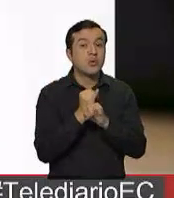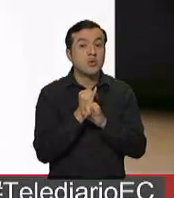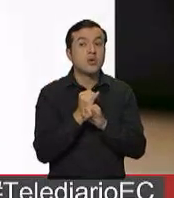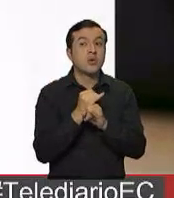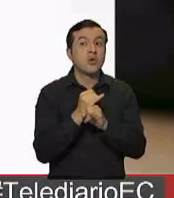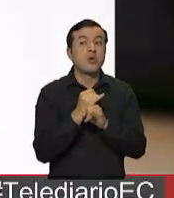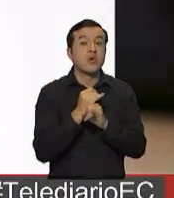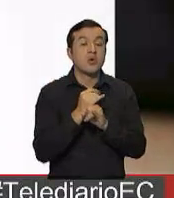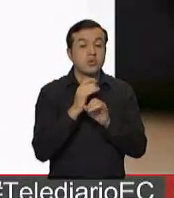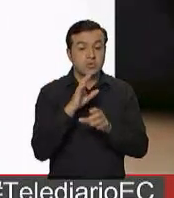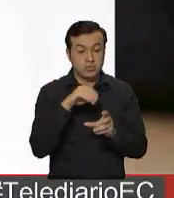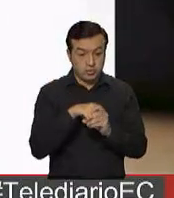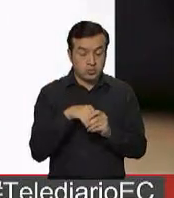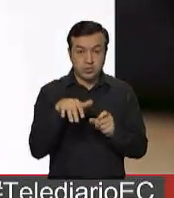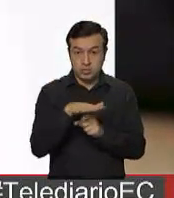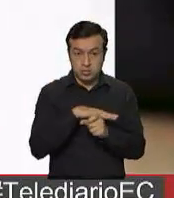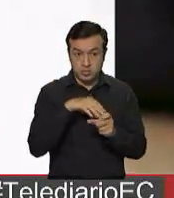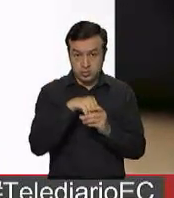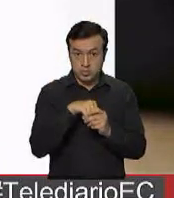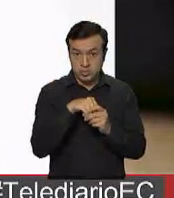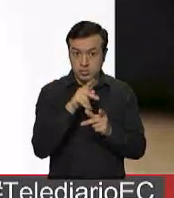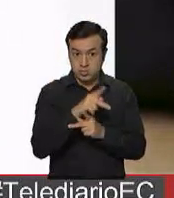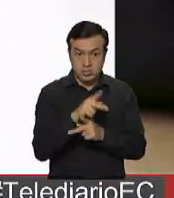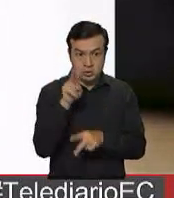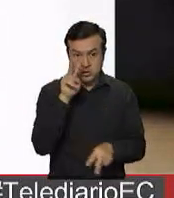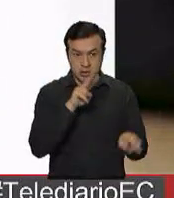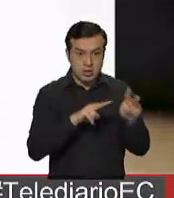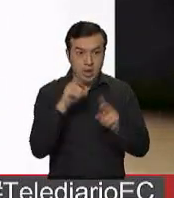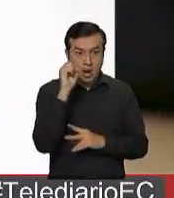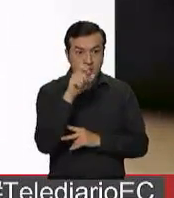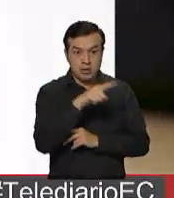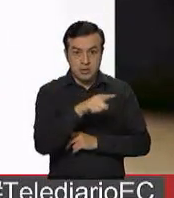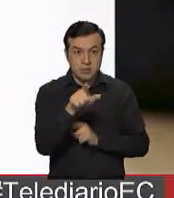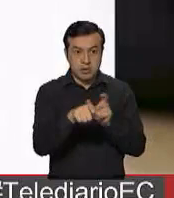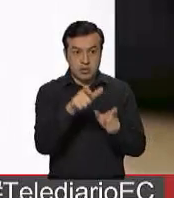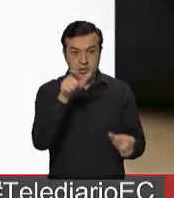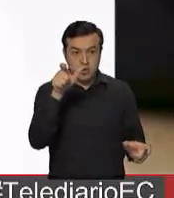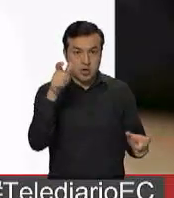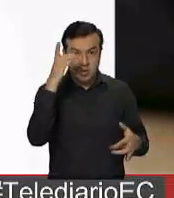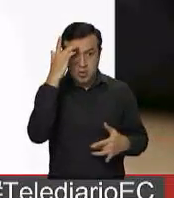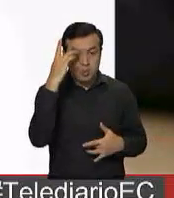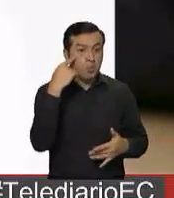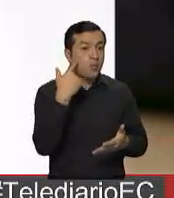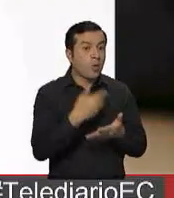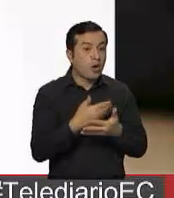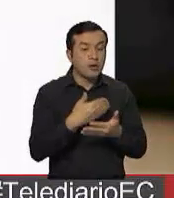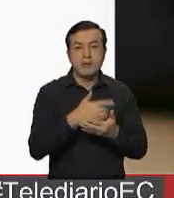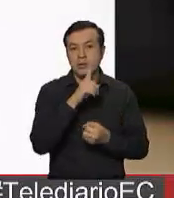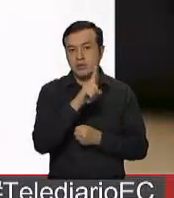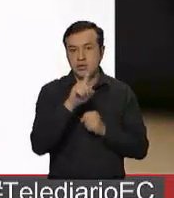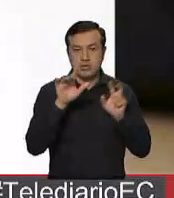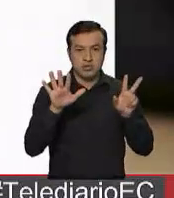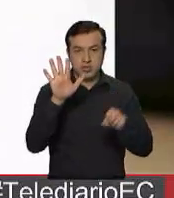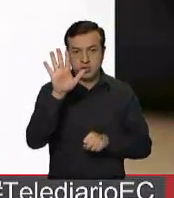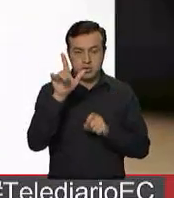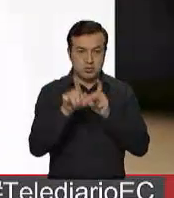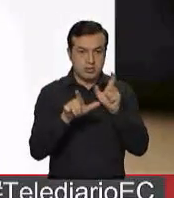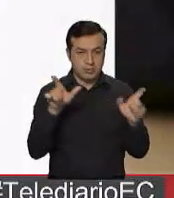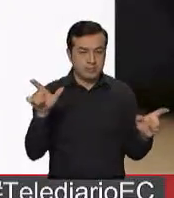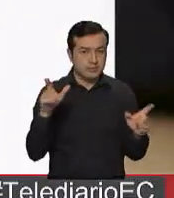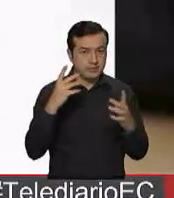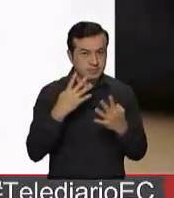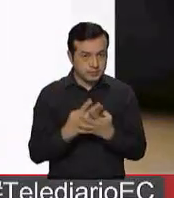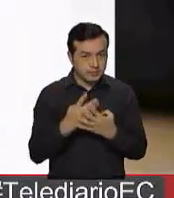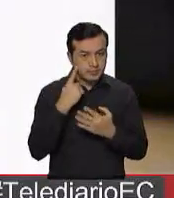campaña de salud en el interior del centro permitió identificar posibles casos y tomar muestras a 185 personas privadas de la libertad